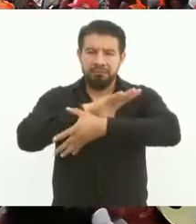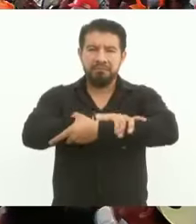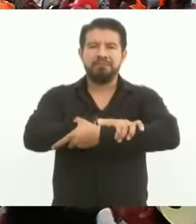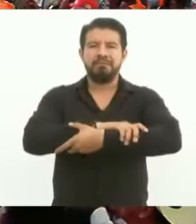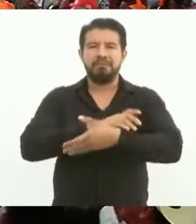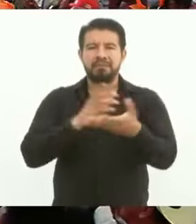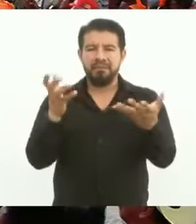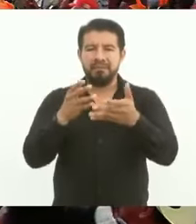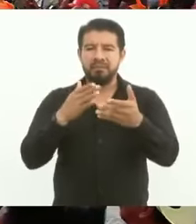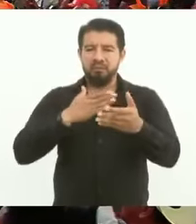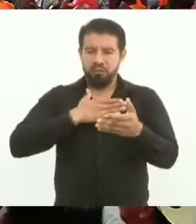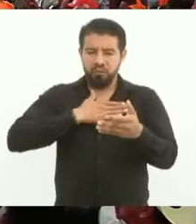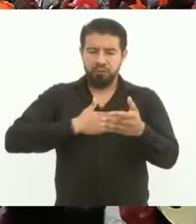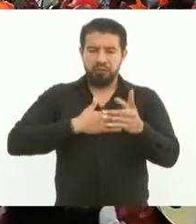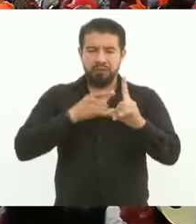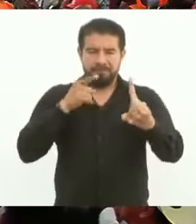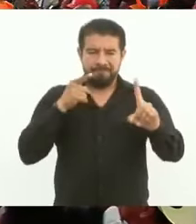de la justicia